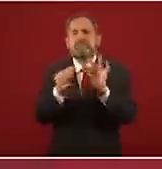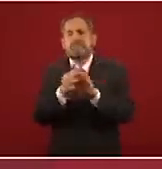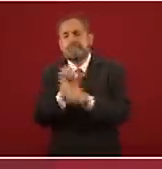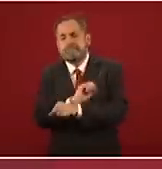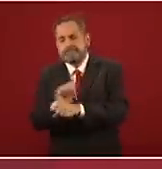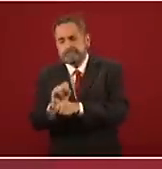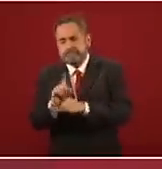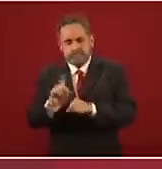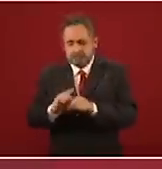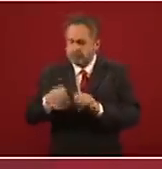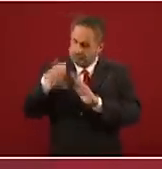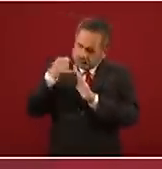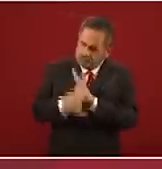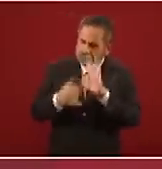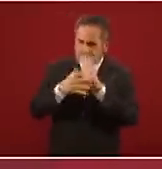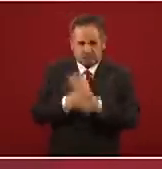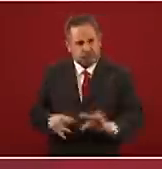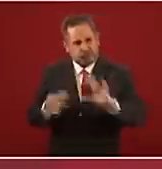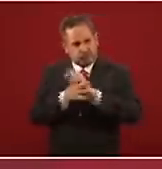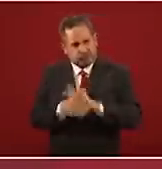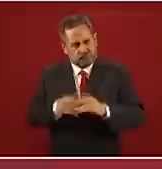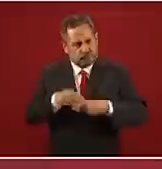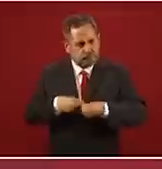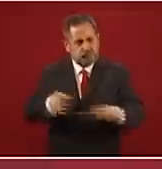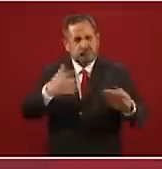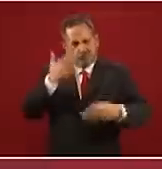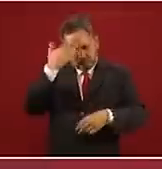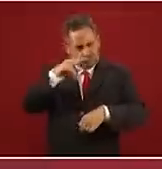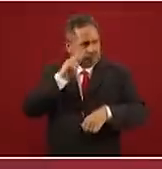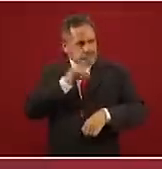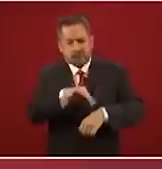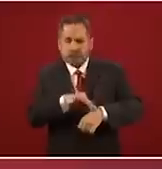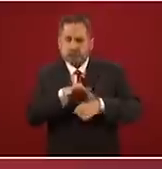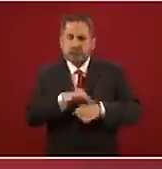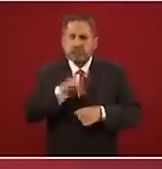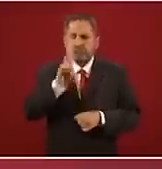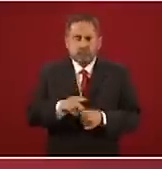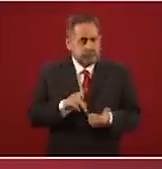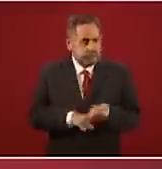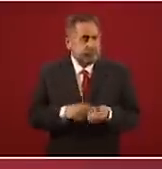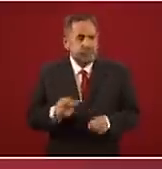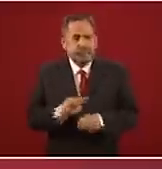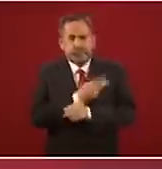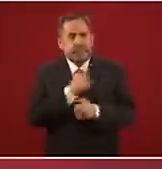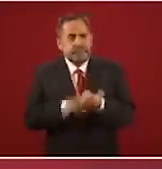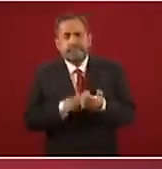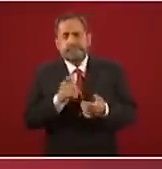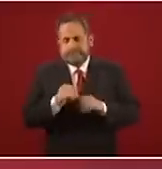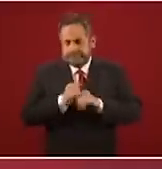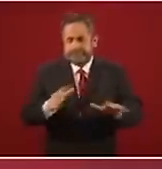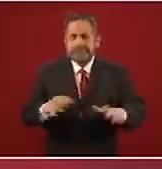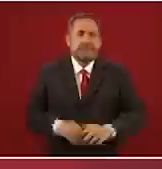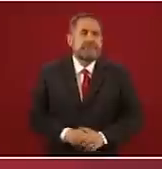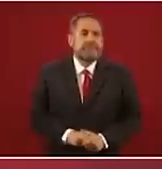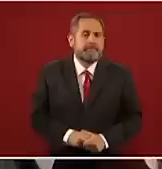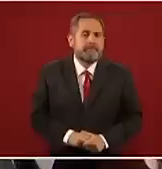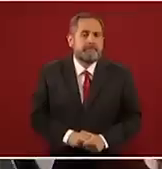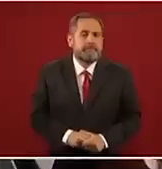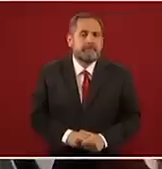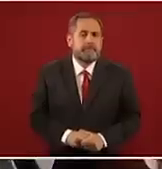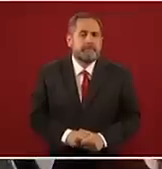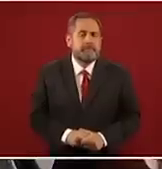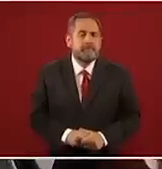sino lo más cercano a lo que está sucediendo. Y